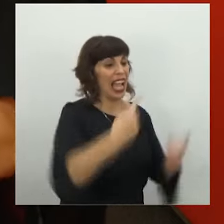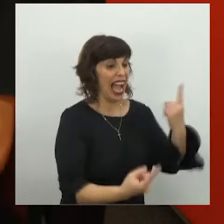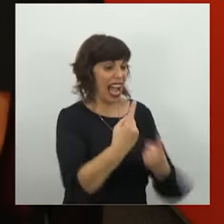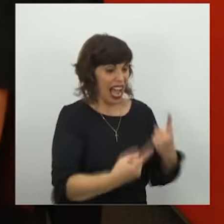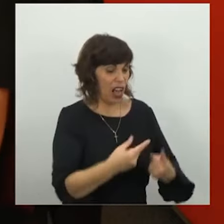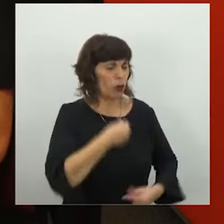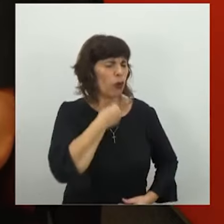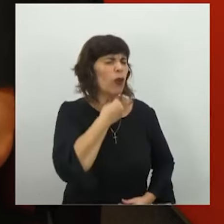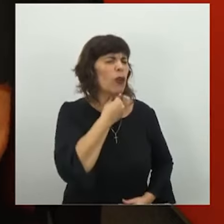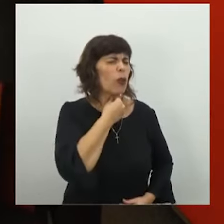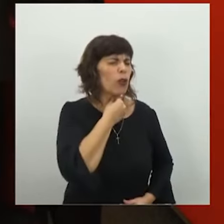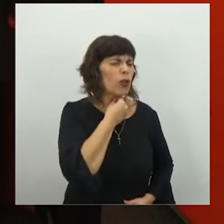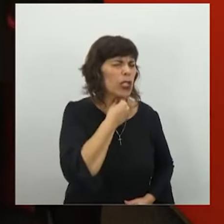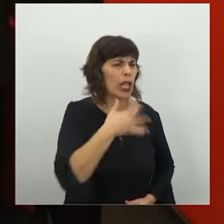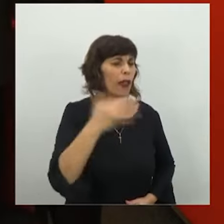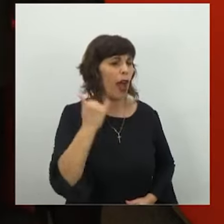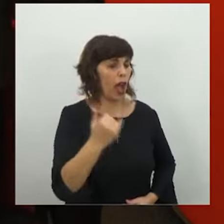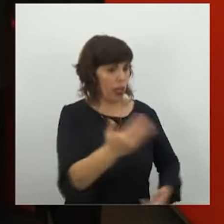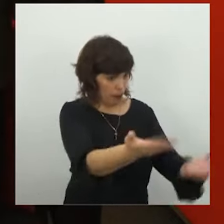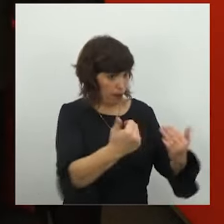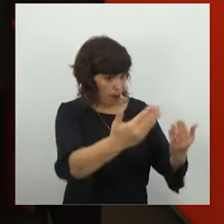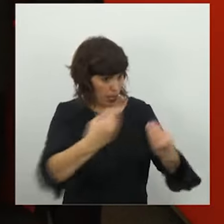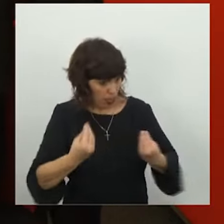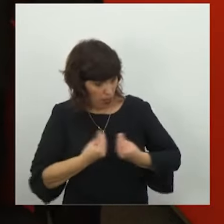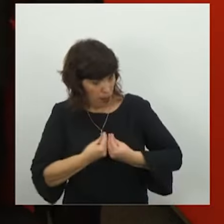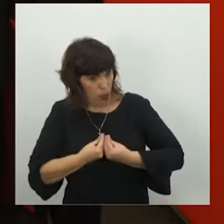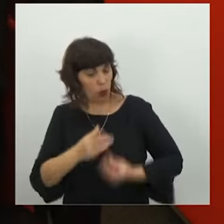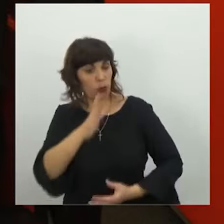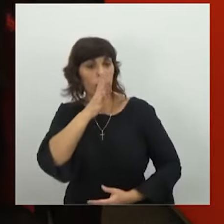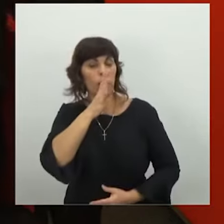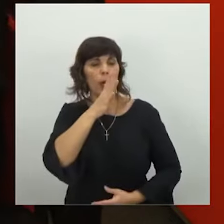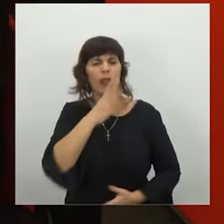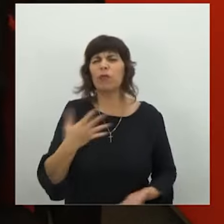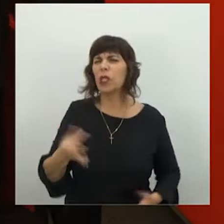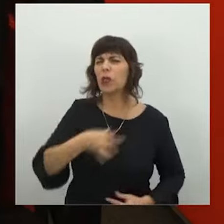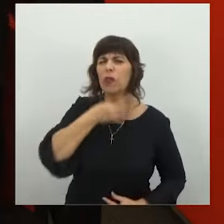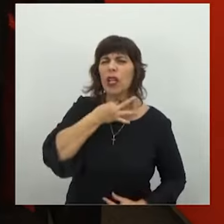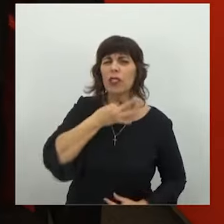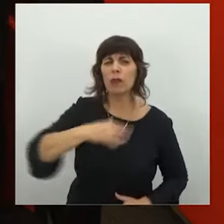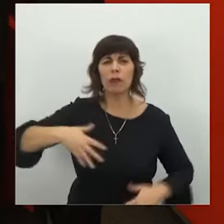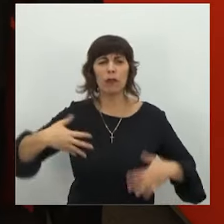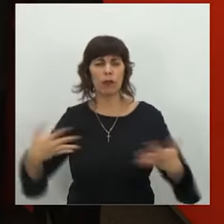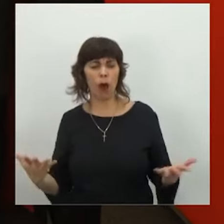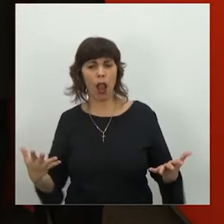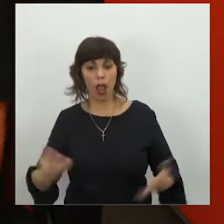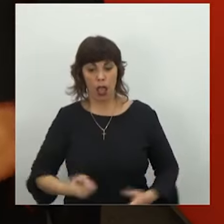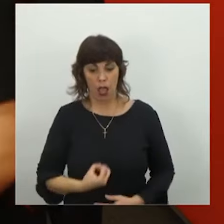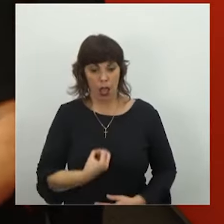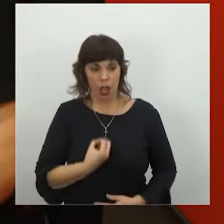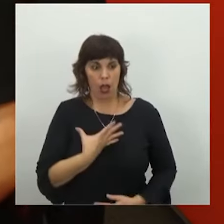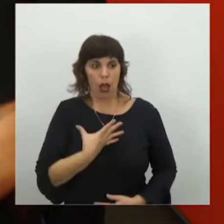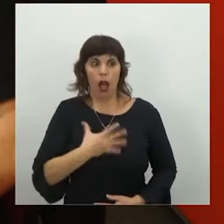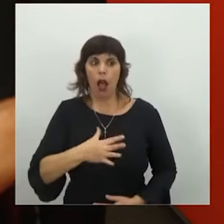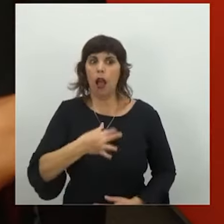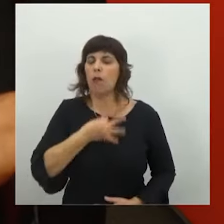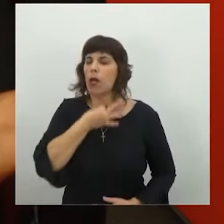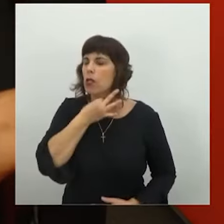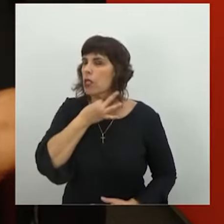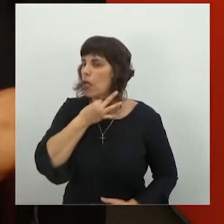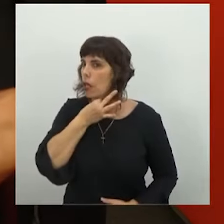¿De qué sed está hablando Jesucristo? Es una sed en el alma. Todos nosotros tenemos esa